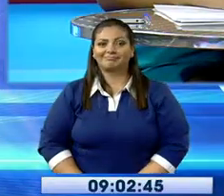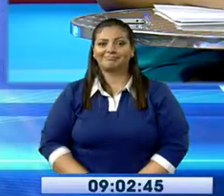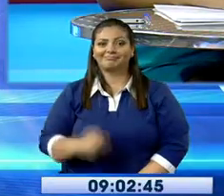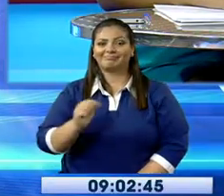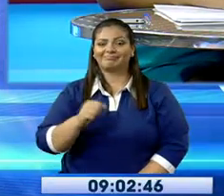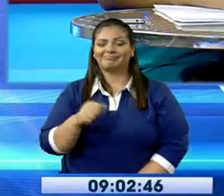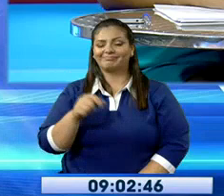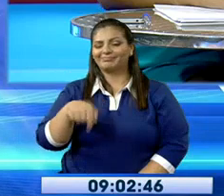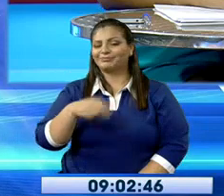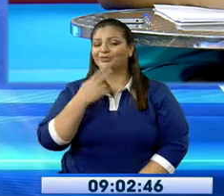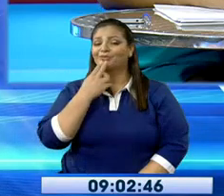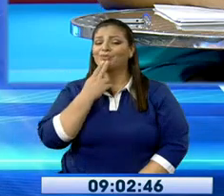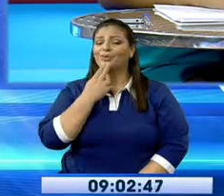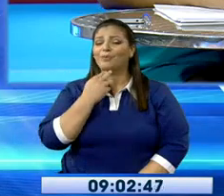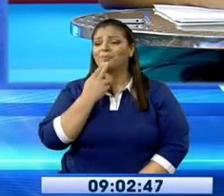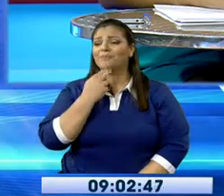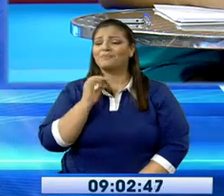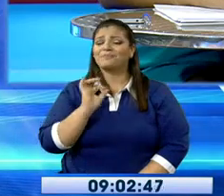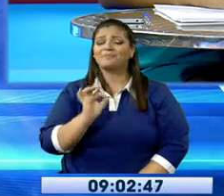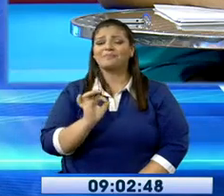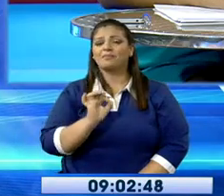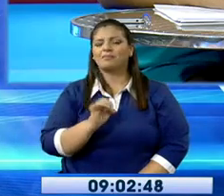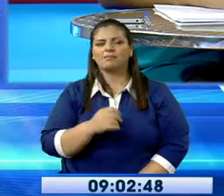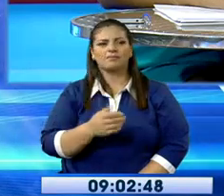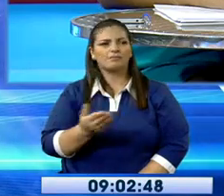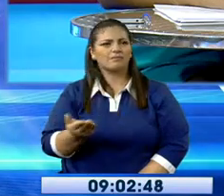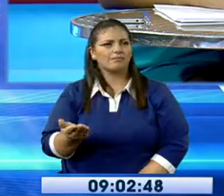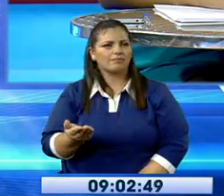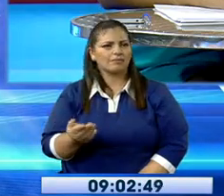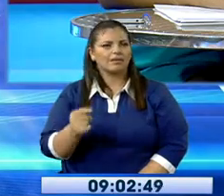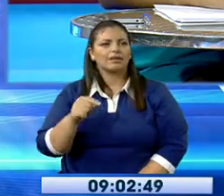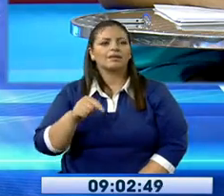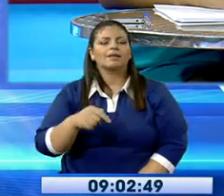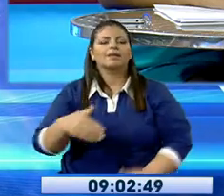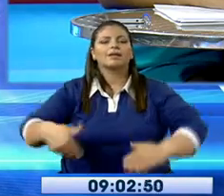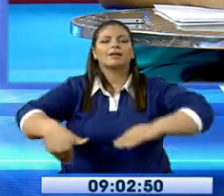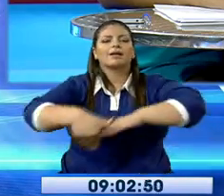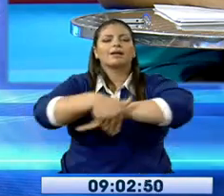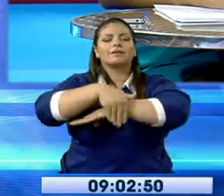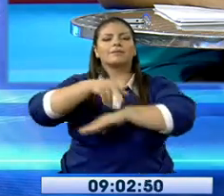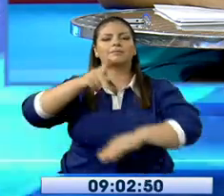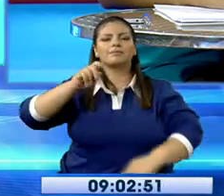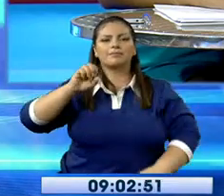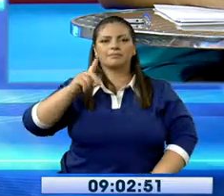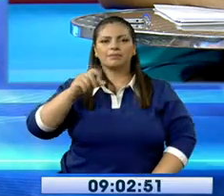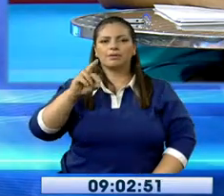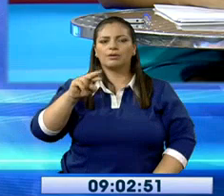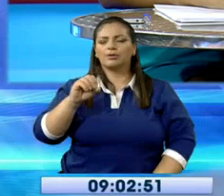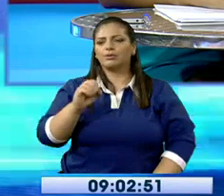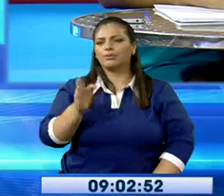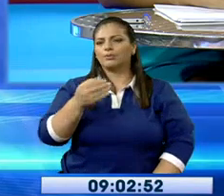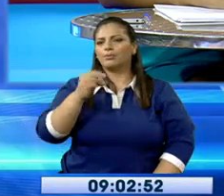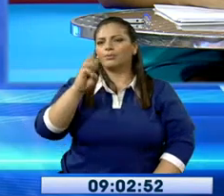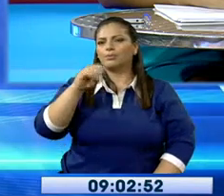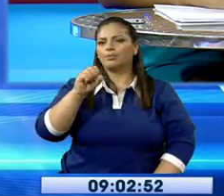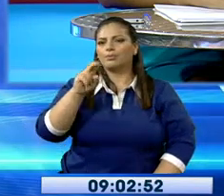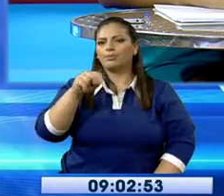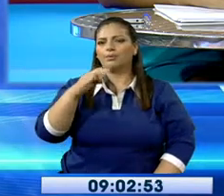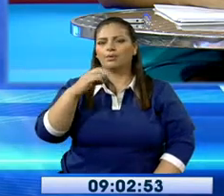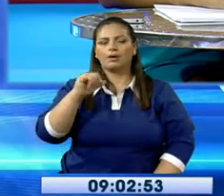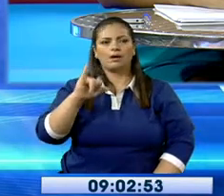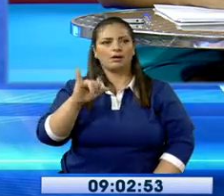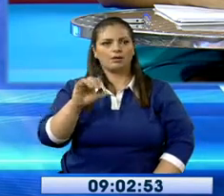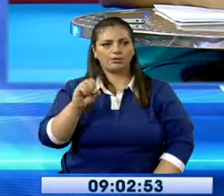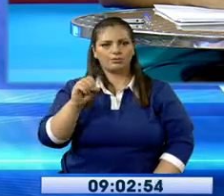para mí, Roselena, amigos televidentes. Muy buenos días. Sigo acá desde Pedro Moncayo, en la calle Pedro Moncayo, en donde aquí